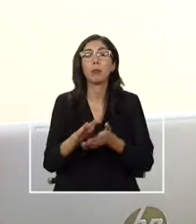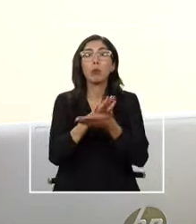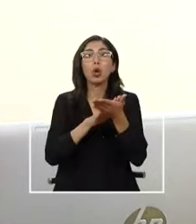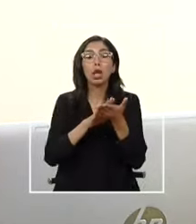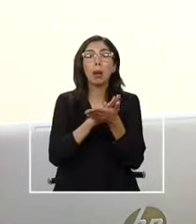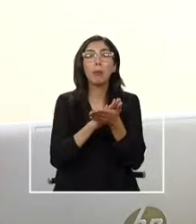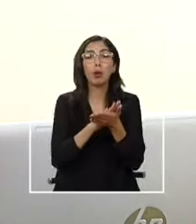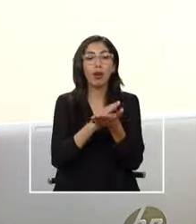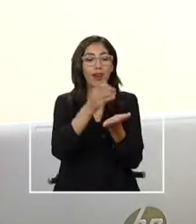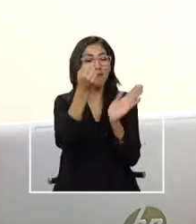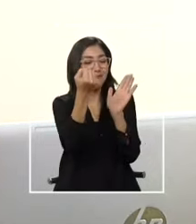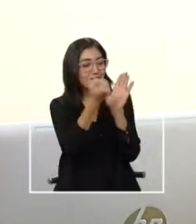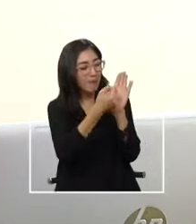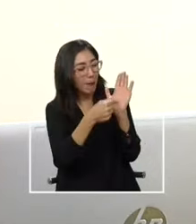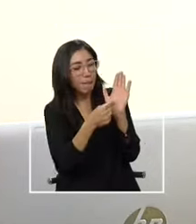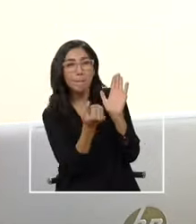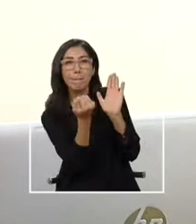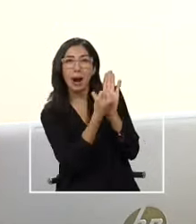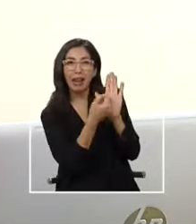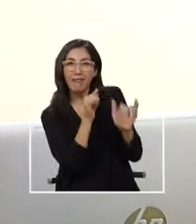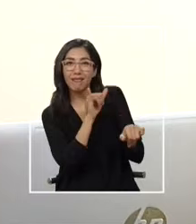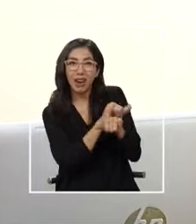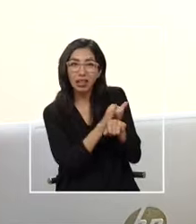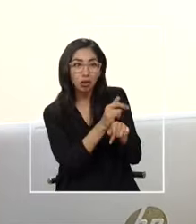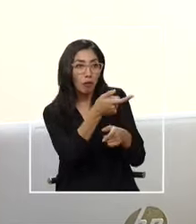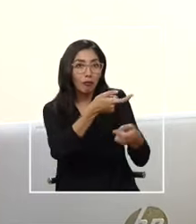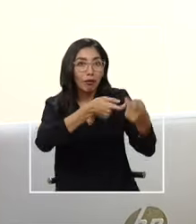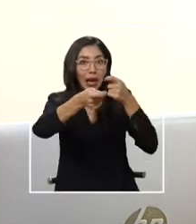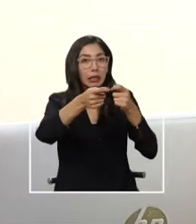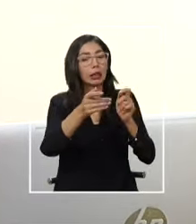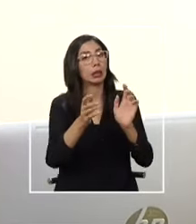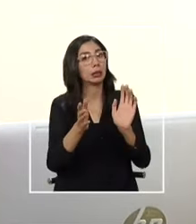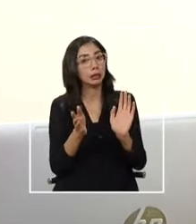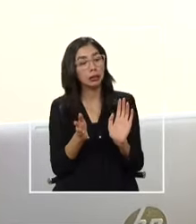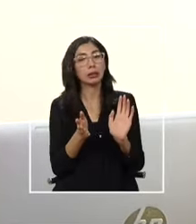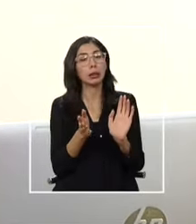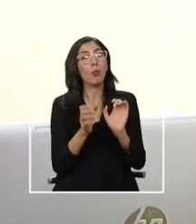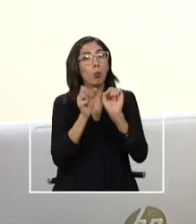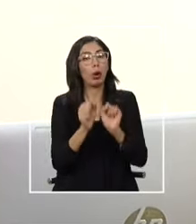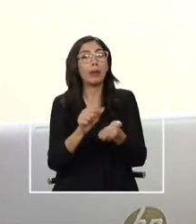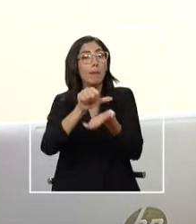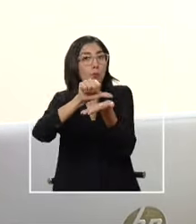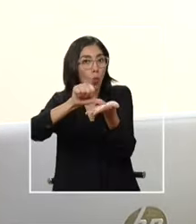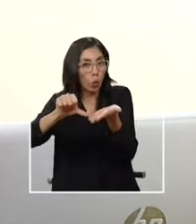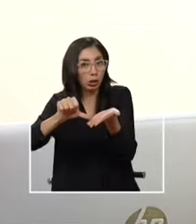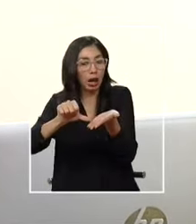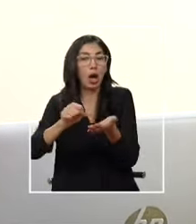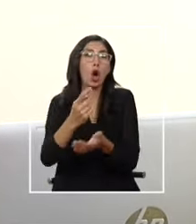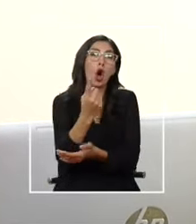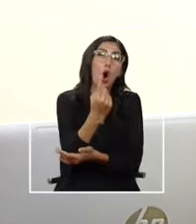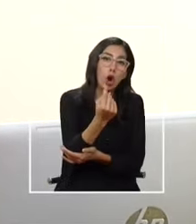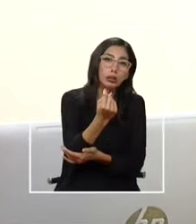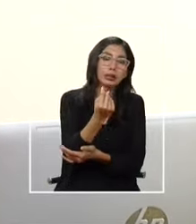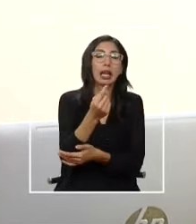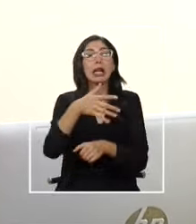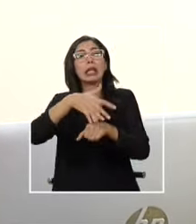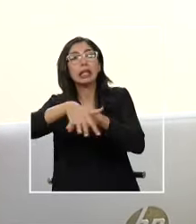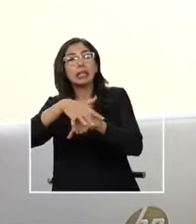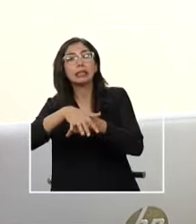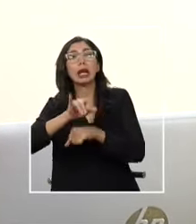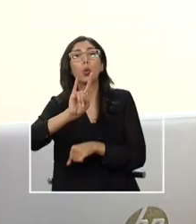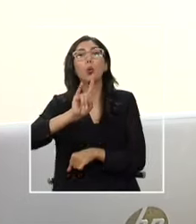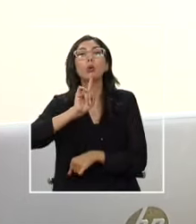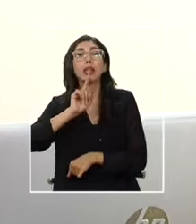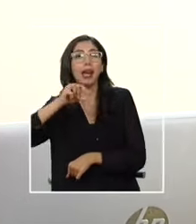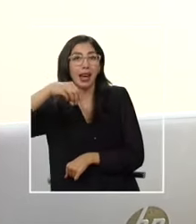que no sean estos, que son los lugares autorizados, son falsos. Si son falsos, se arriesgan a multas que son entre 11 y 15 UTM, que